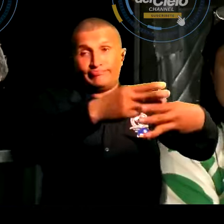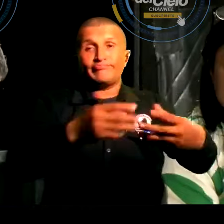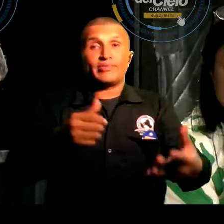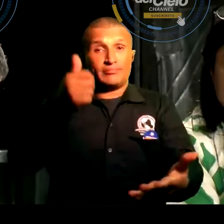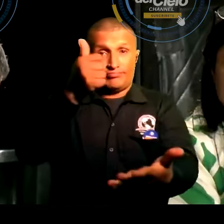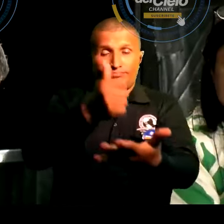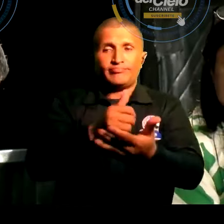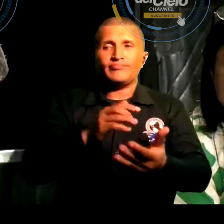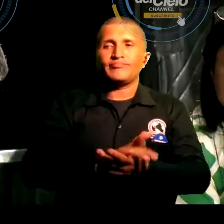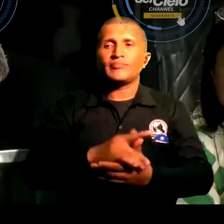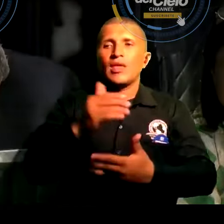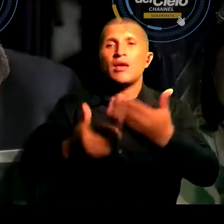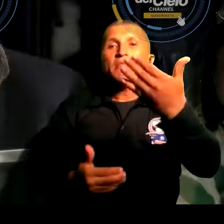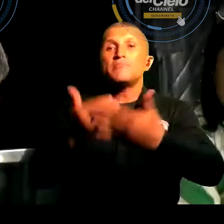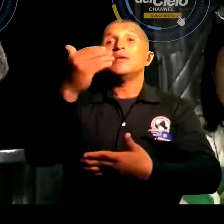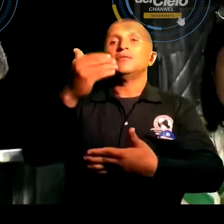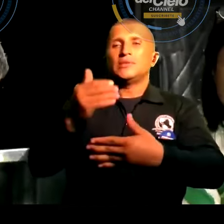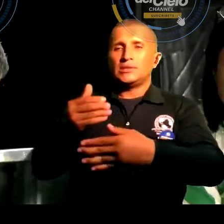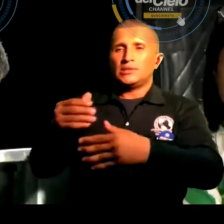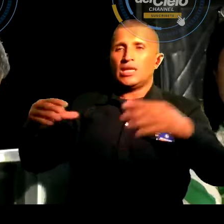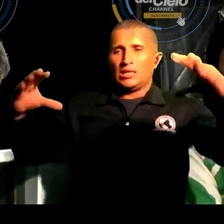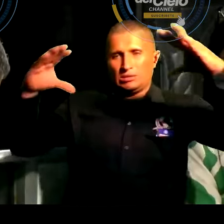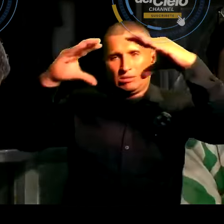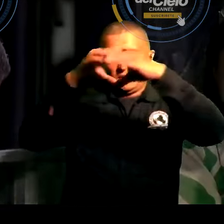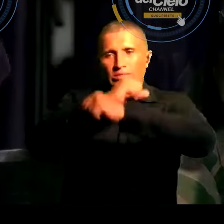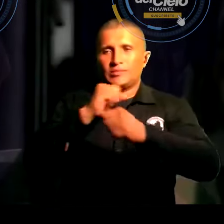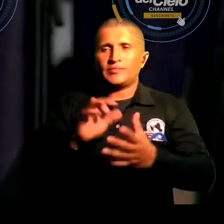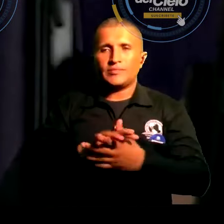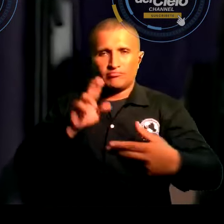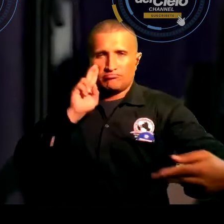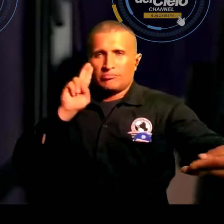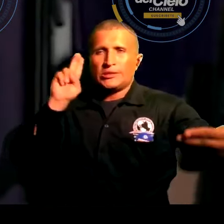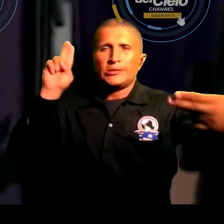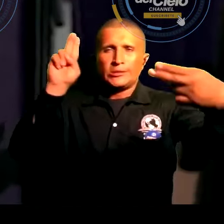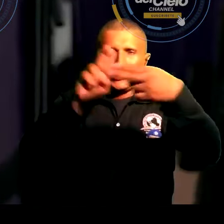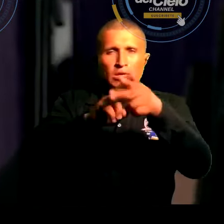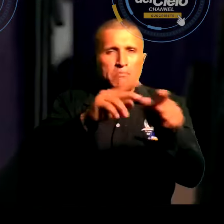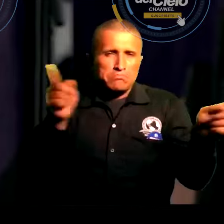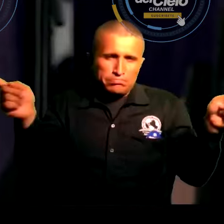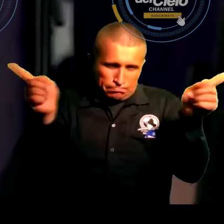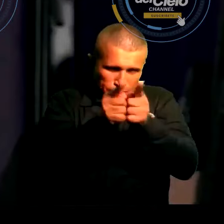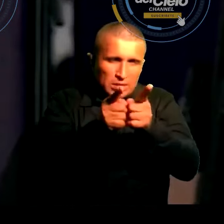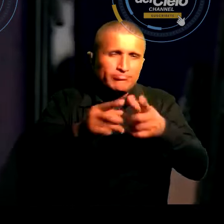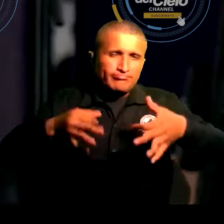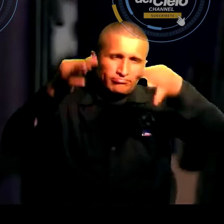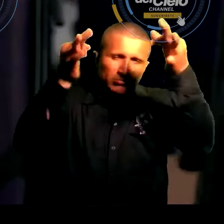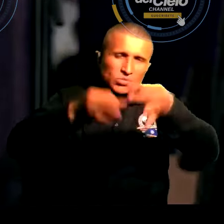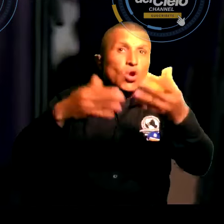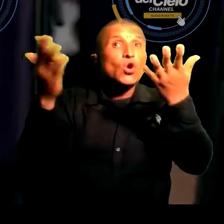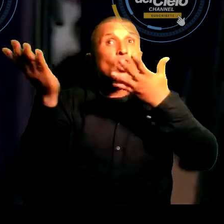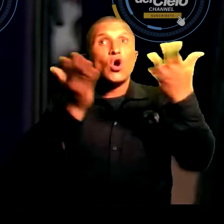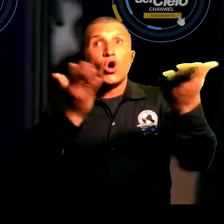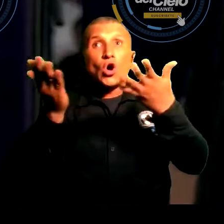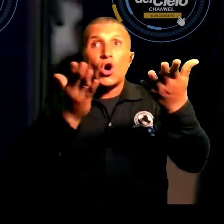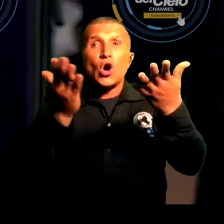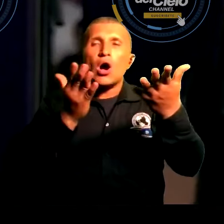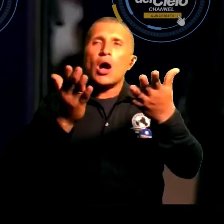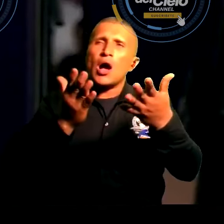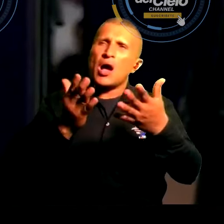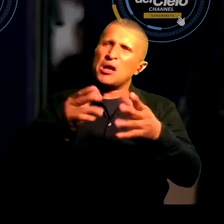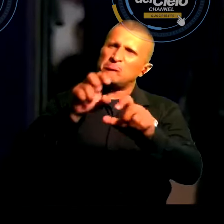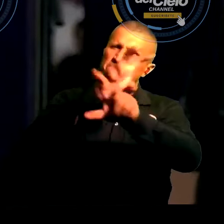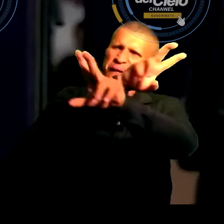Comencemos esta noche por conocer un poco de dónde viene el término